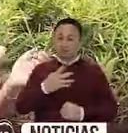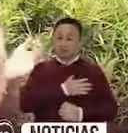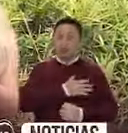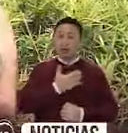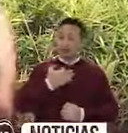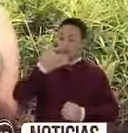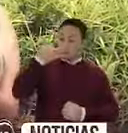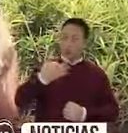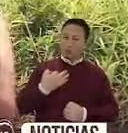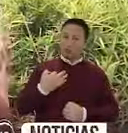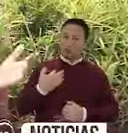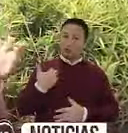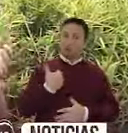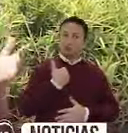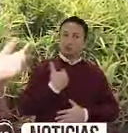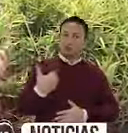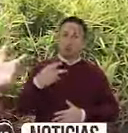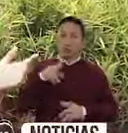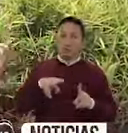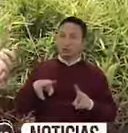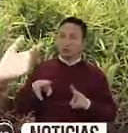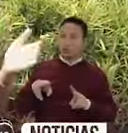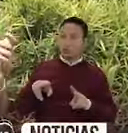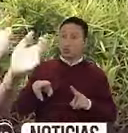elegancia que hipnotiza a cualquiera.